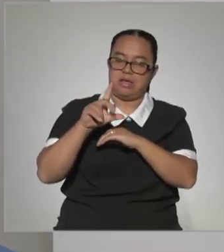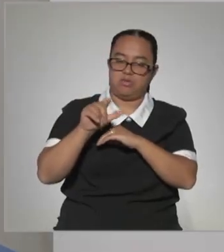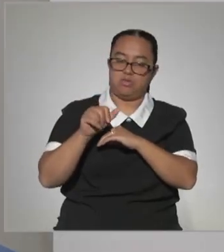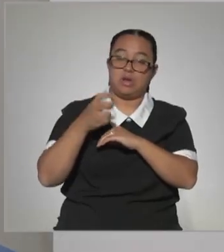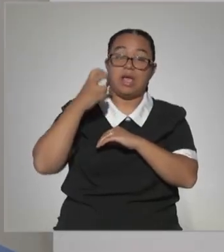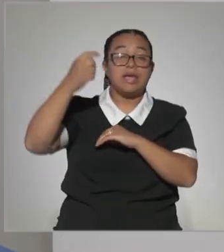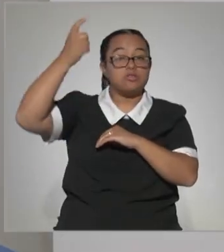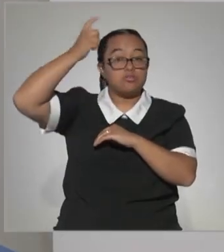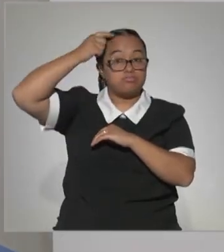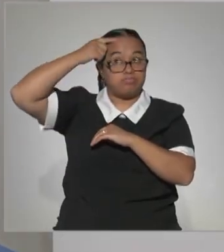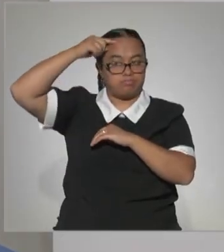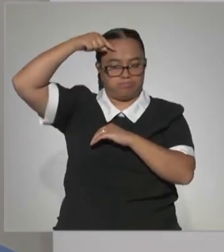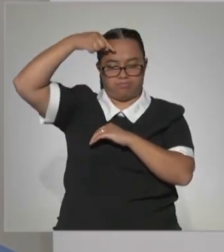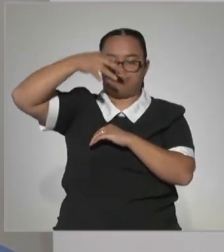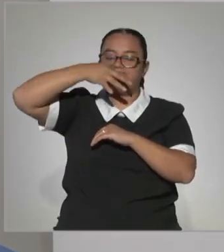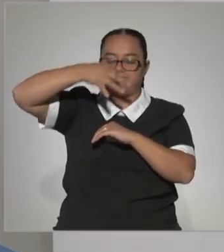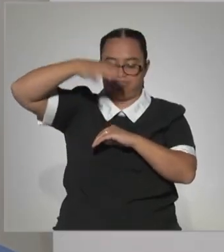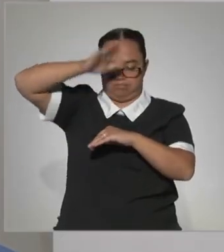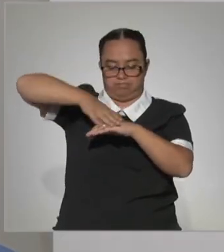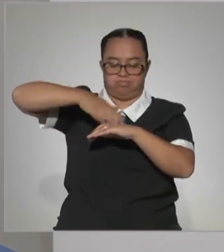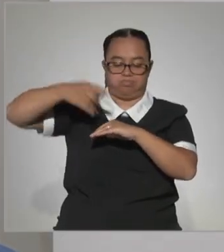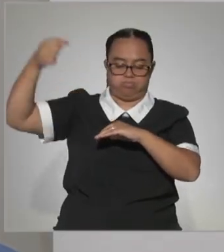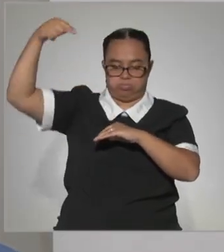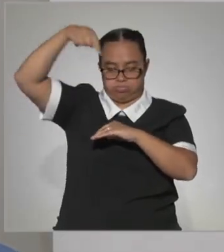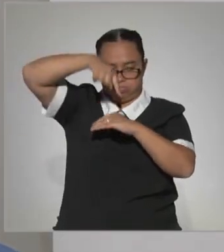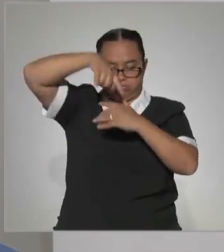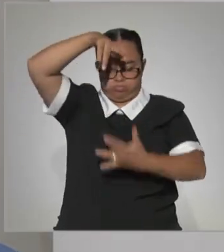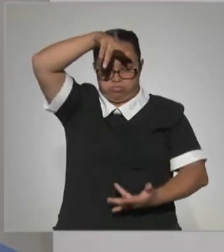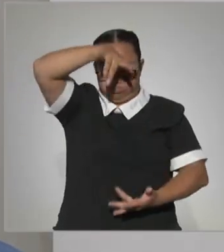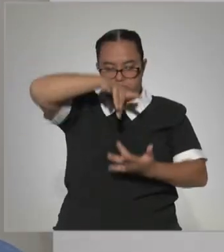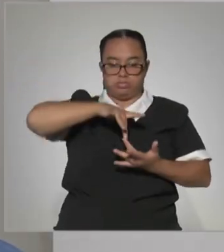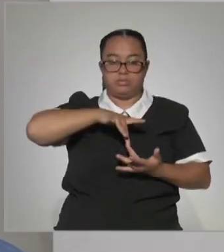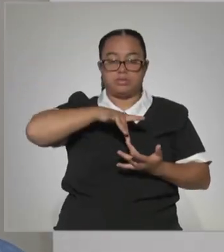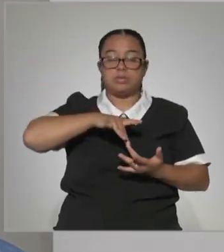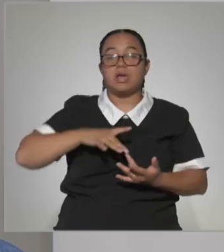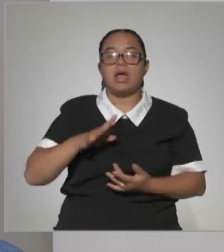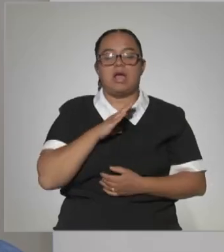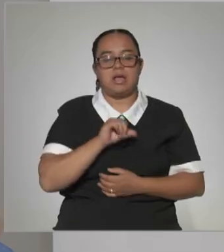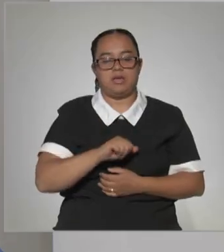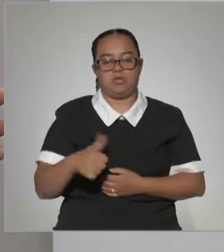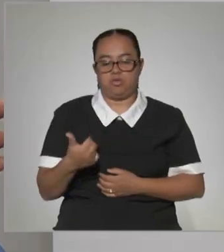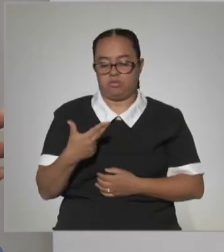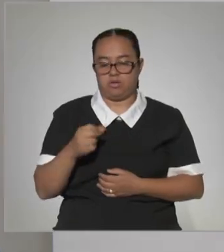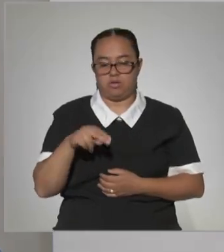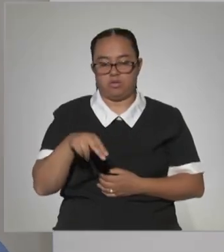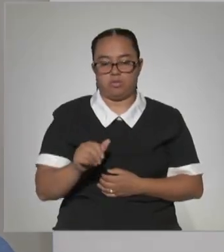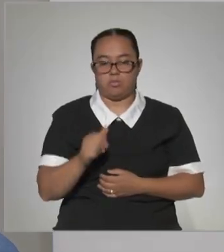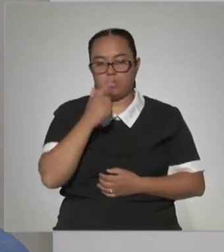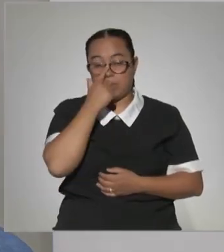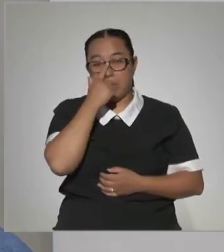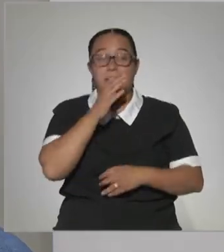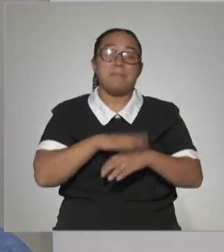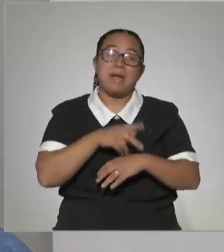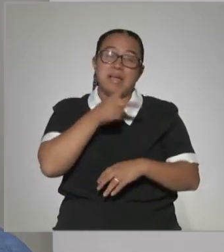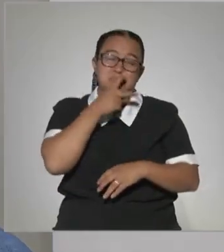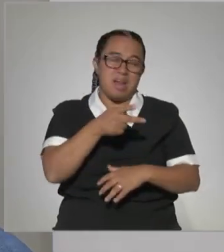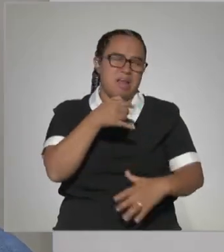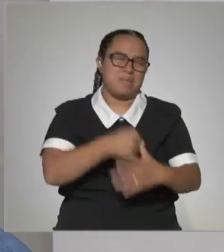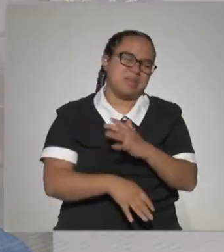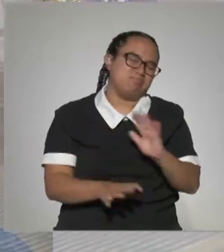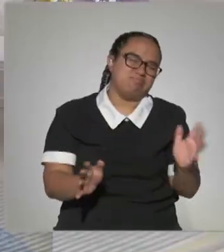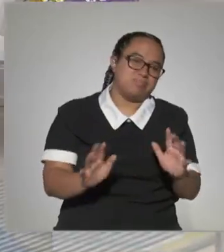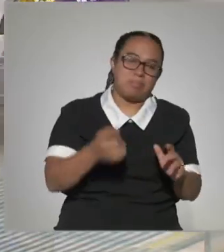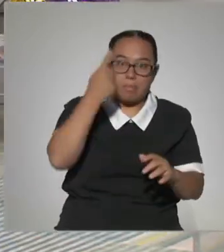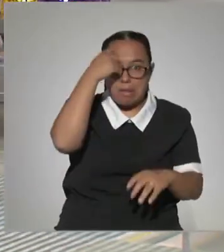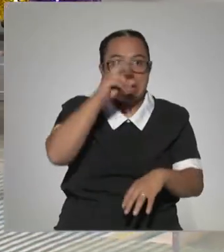viene directamente del cerebro, ¿no? De una estructura pequeñita, y de ahí con otra hormona. No nos vamos a meter en tecnicismos para no complicar